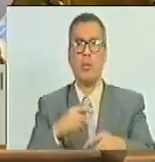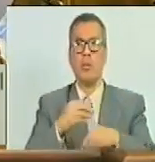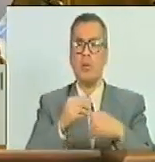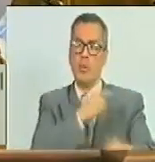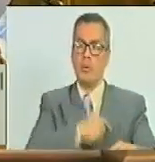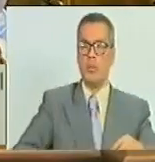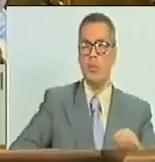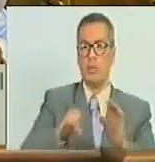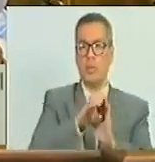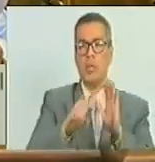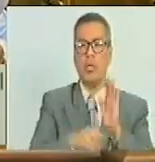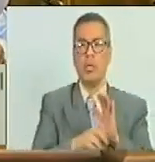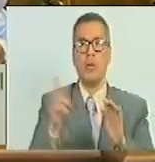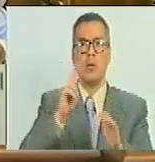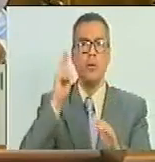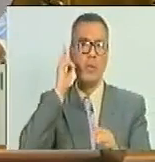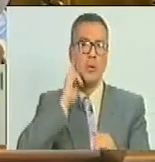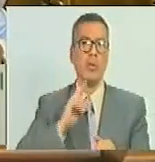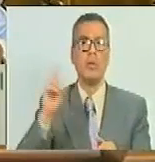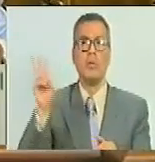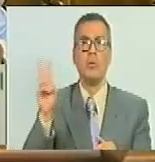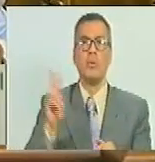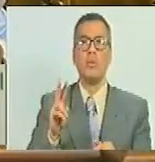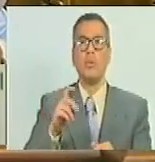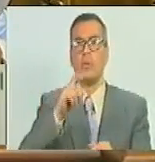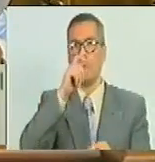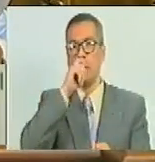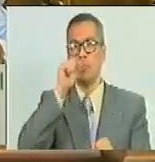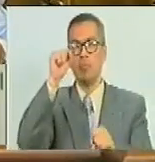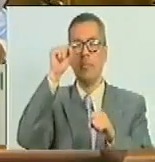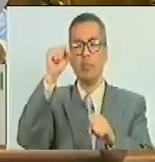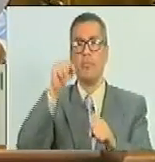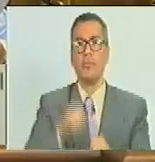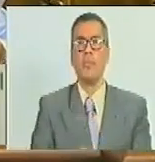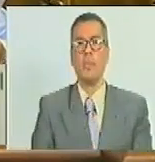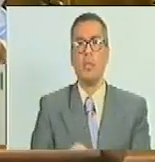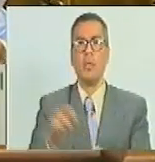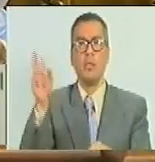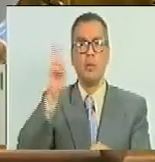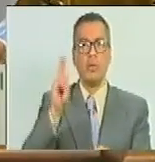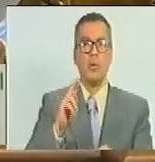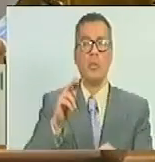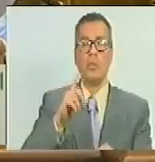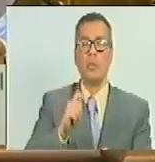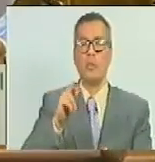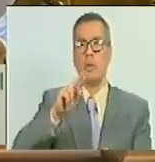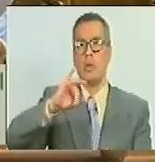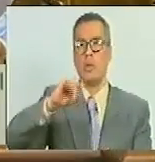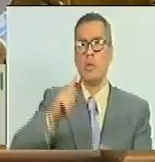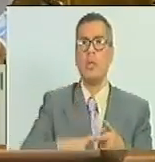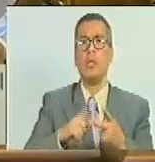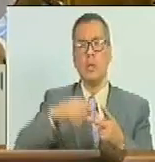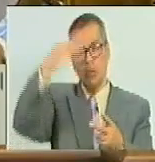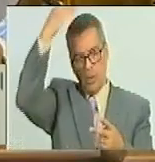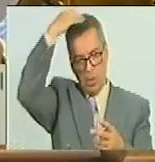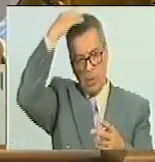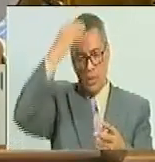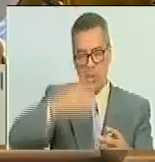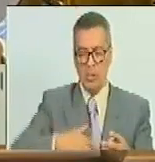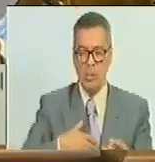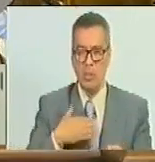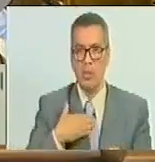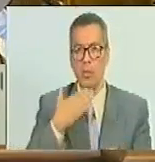presidente constitucional de la República Bolivariana de Venezuela, Nicolás Maduro Moros, a la República de Turquía y al Reino de